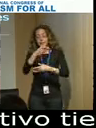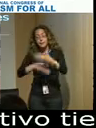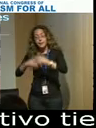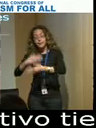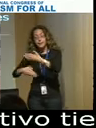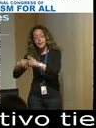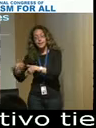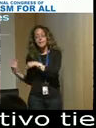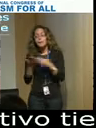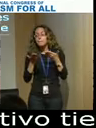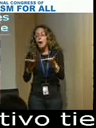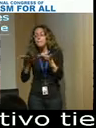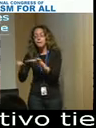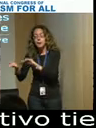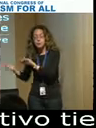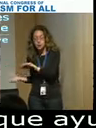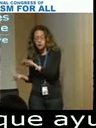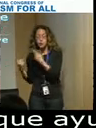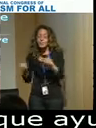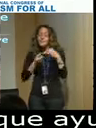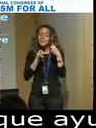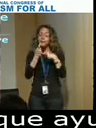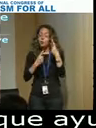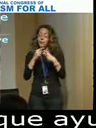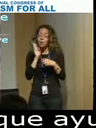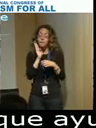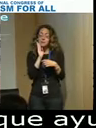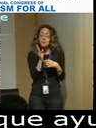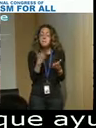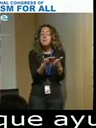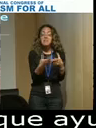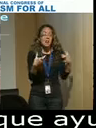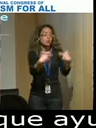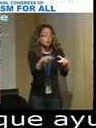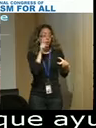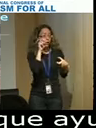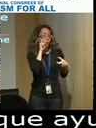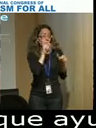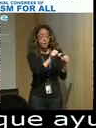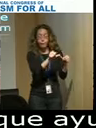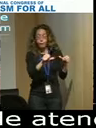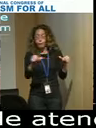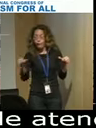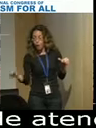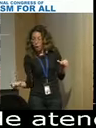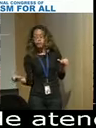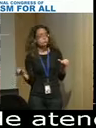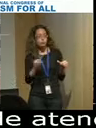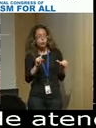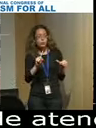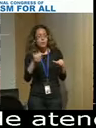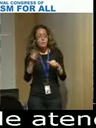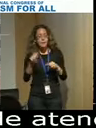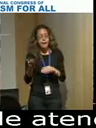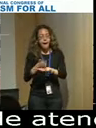derivadas de una discapacidad. Esa información no se le puede pedir al sector del turismo que haga ese recorrido, se lo tiene que dar, ¿vale? Pero